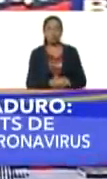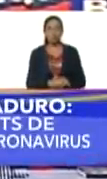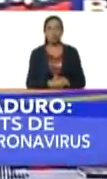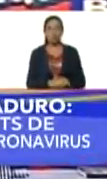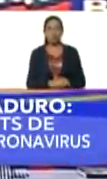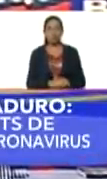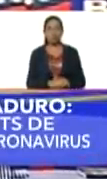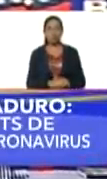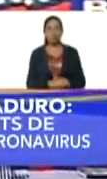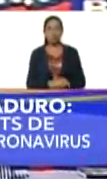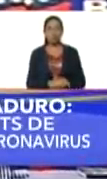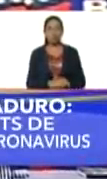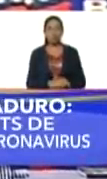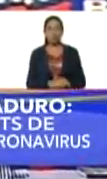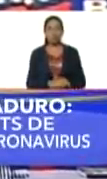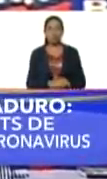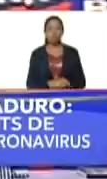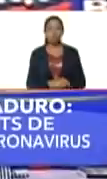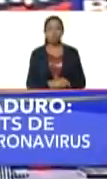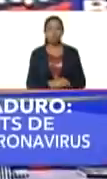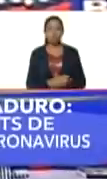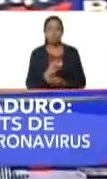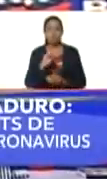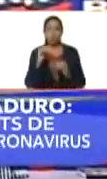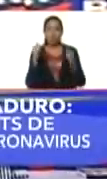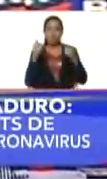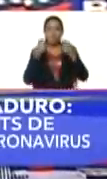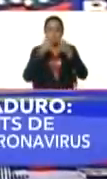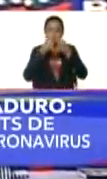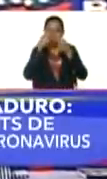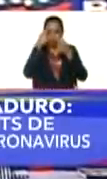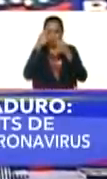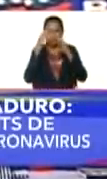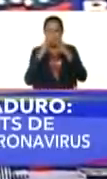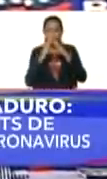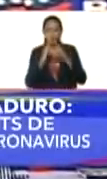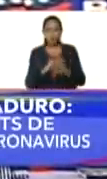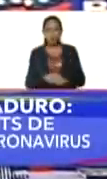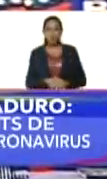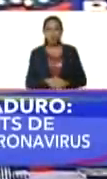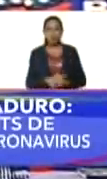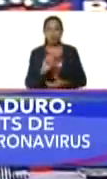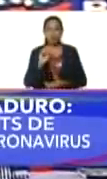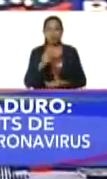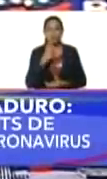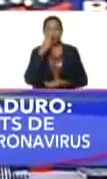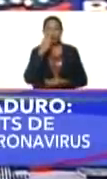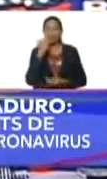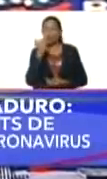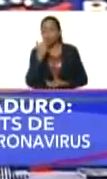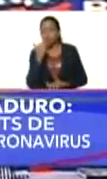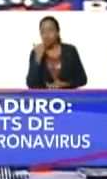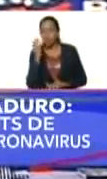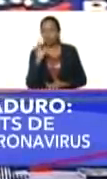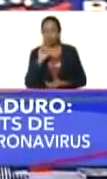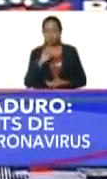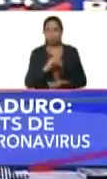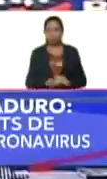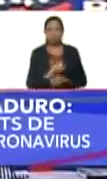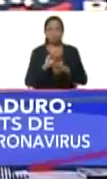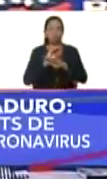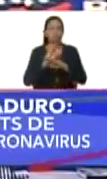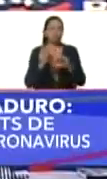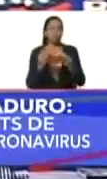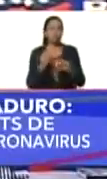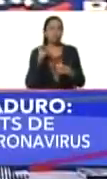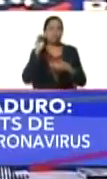O tope, tope, tope, tope, tope, con la frente. Eso sí, no respiren de cerca. Hay que cuidarse, pues